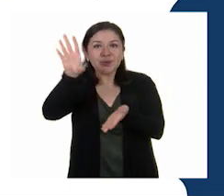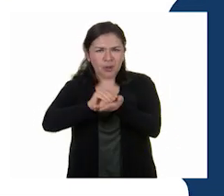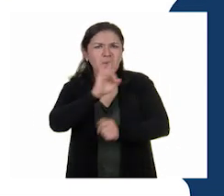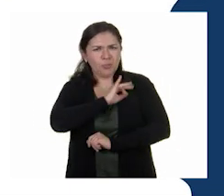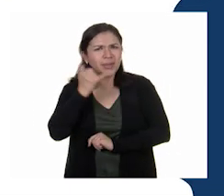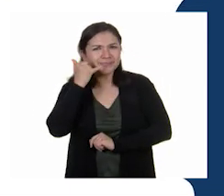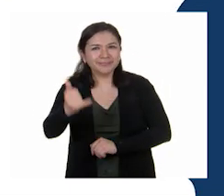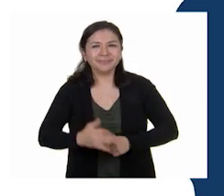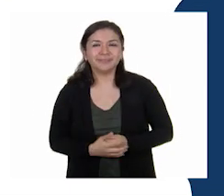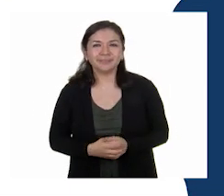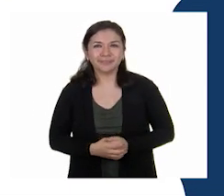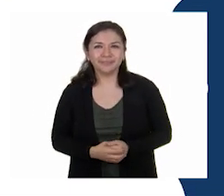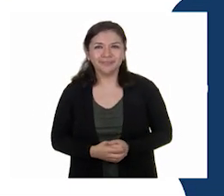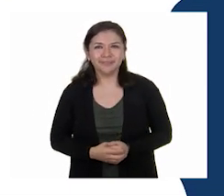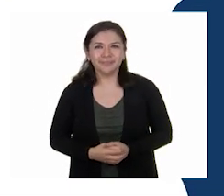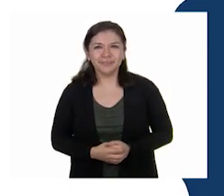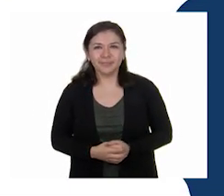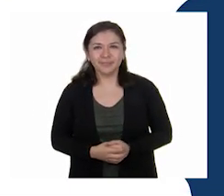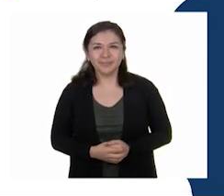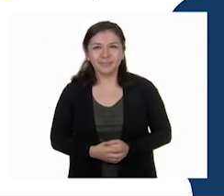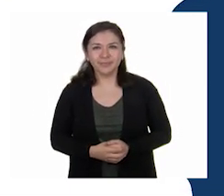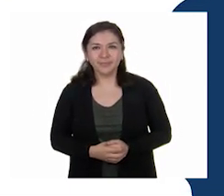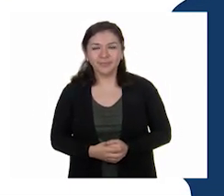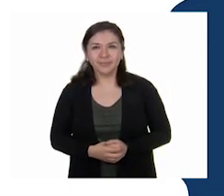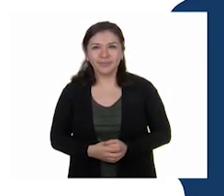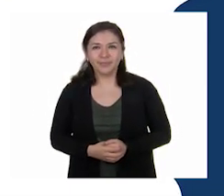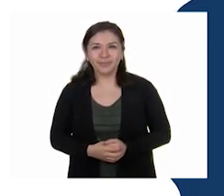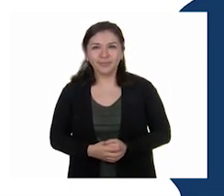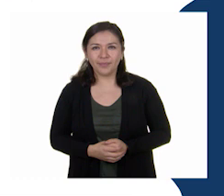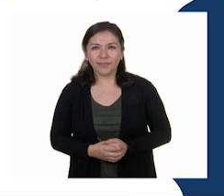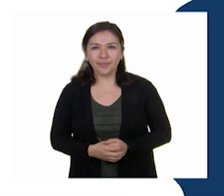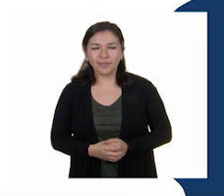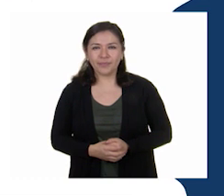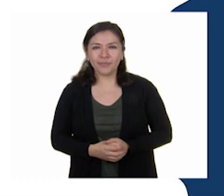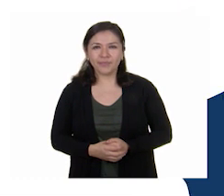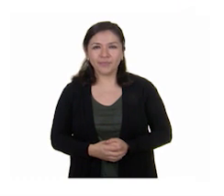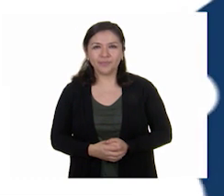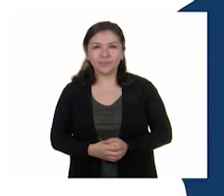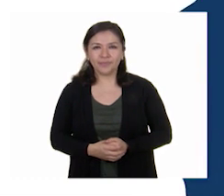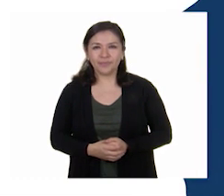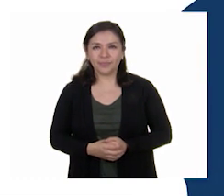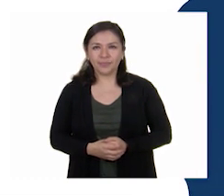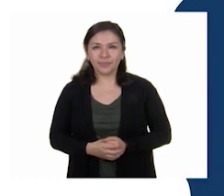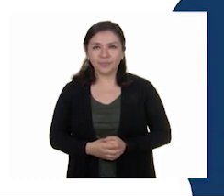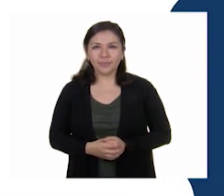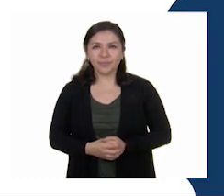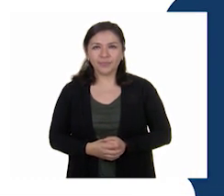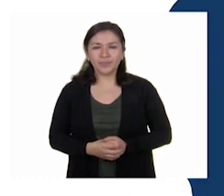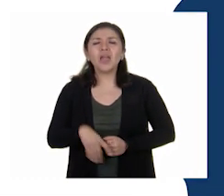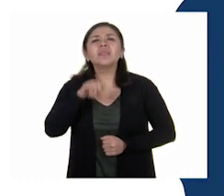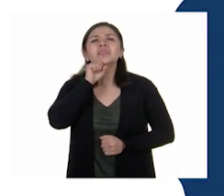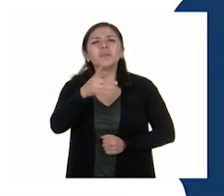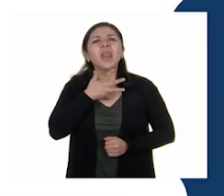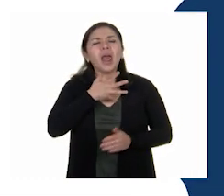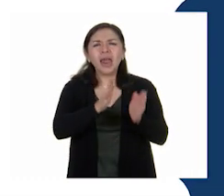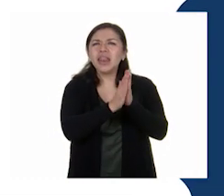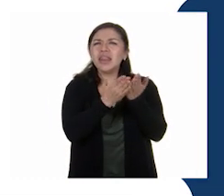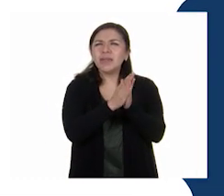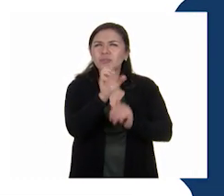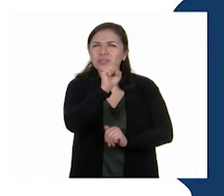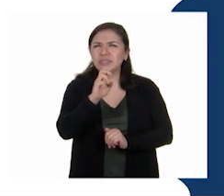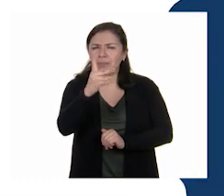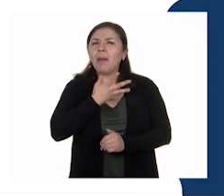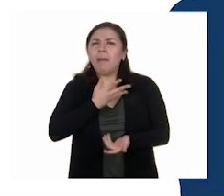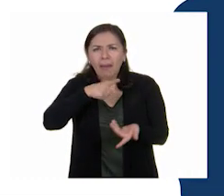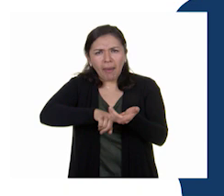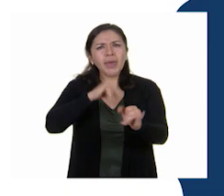55 41 72 04 13, con 100 líneas. También puedes encontrar los libros de texto